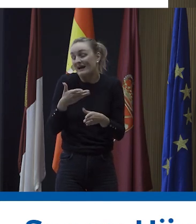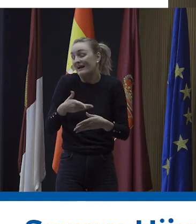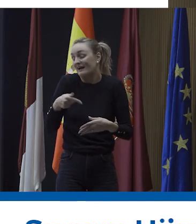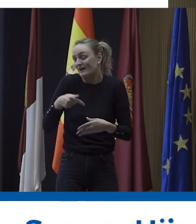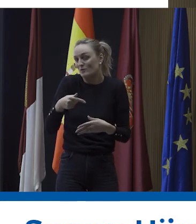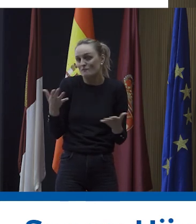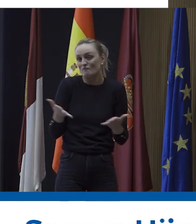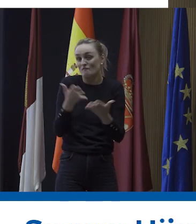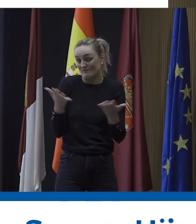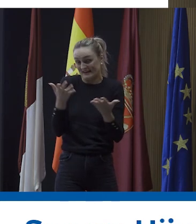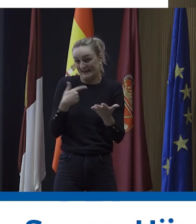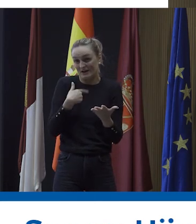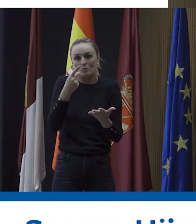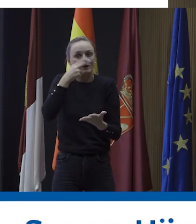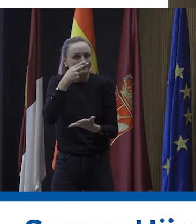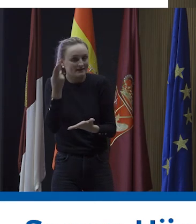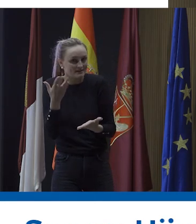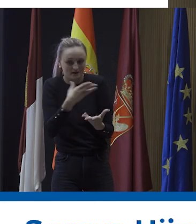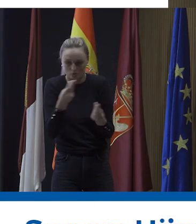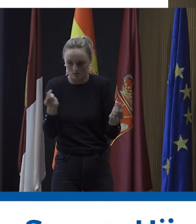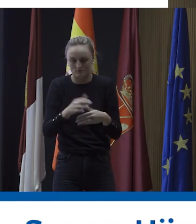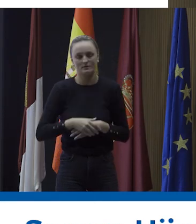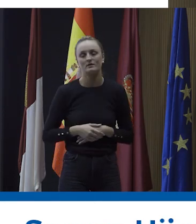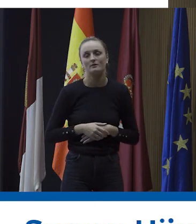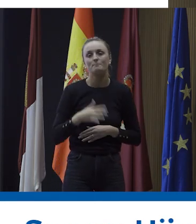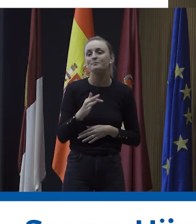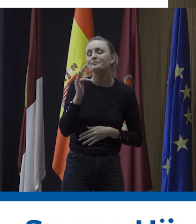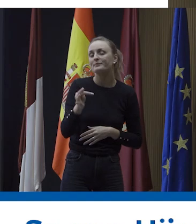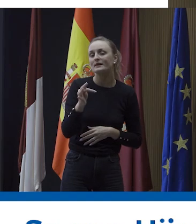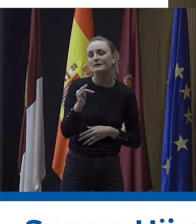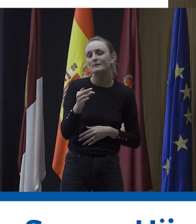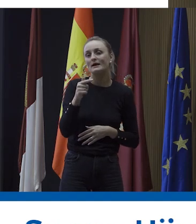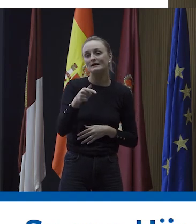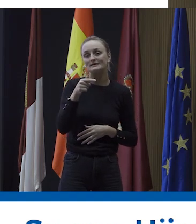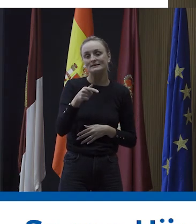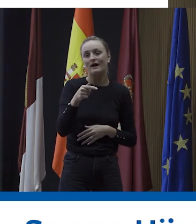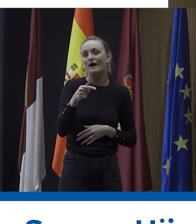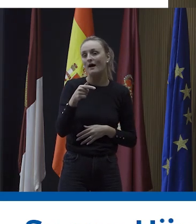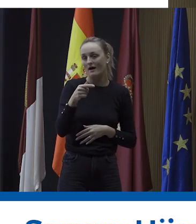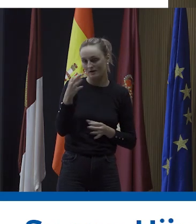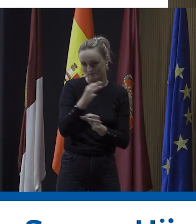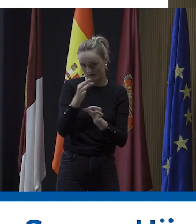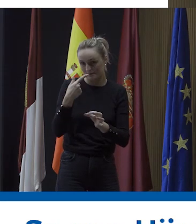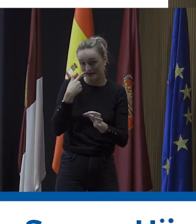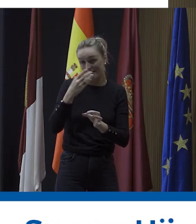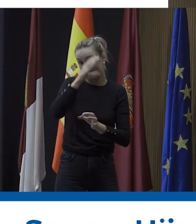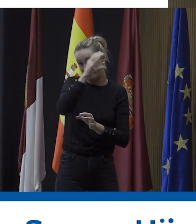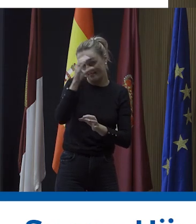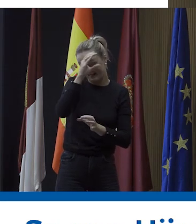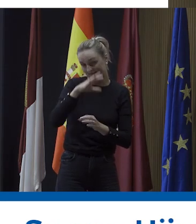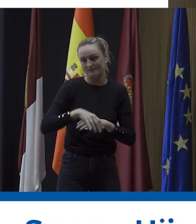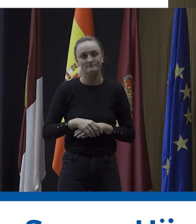de riesgo muy interesante que hemos quitado. Y además está evidenciado con la evidencia científica,